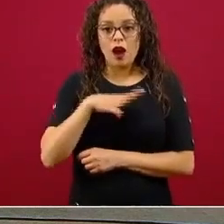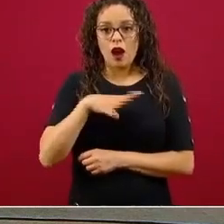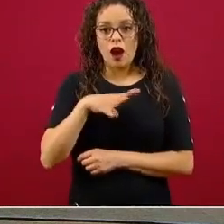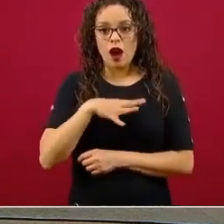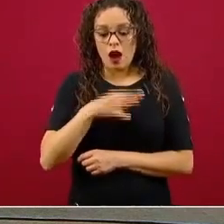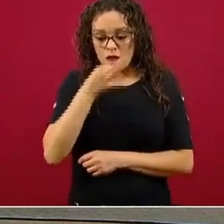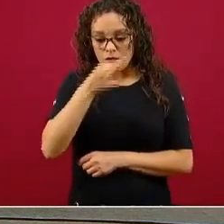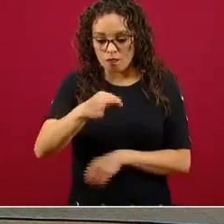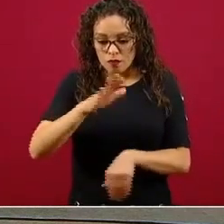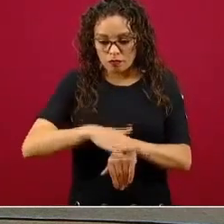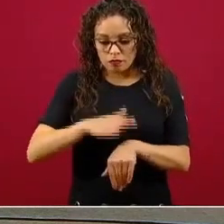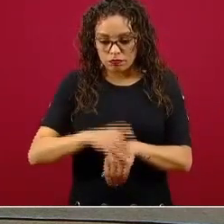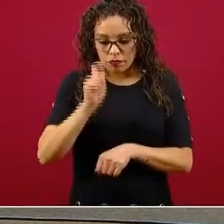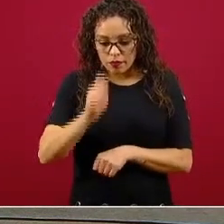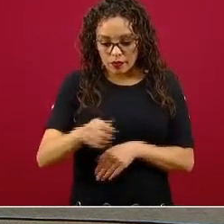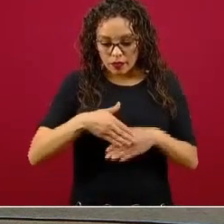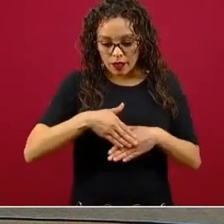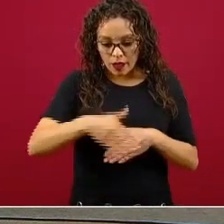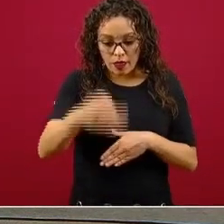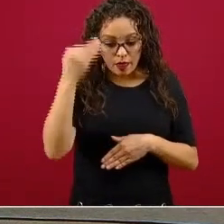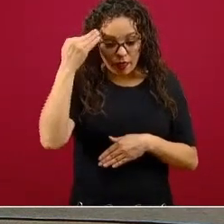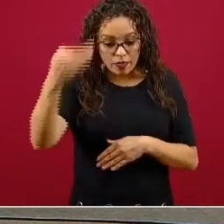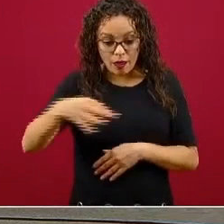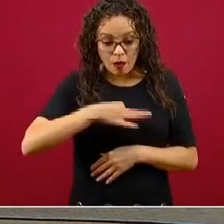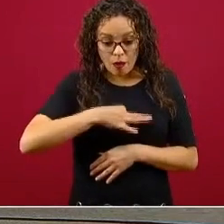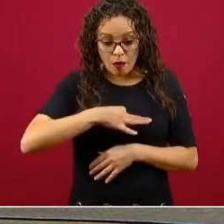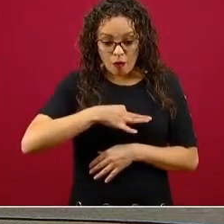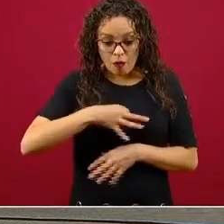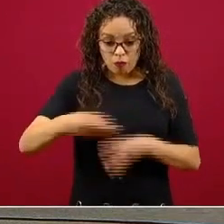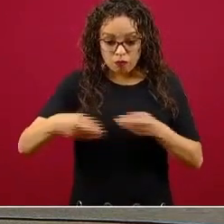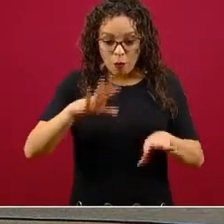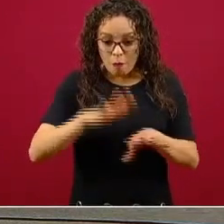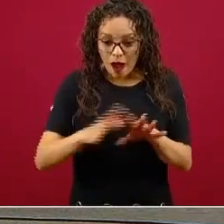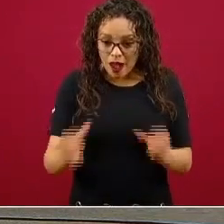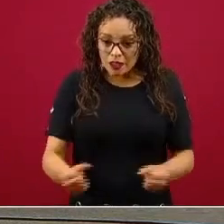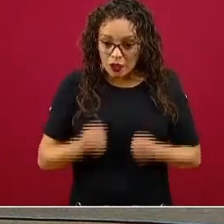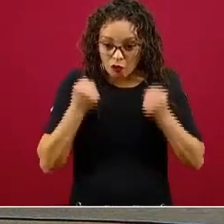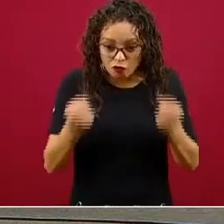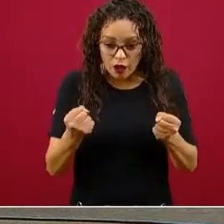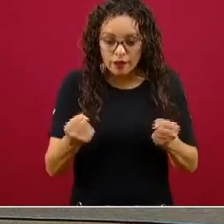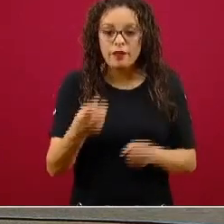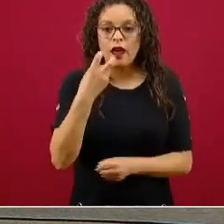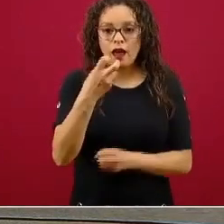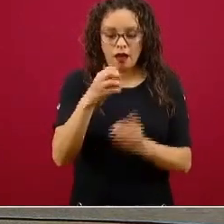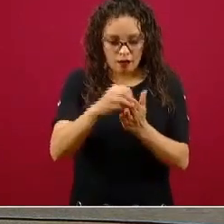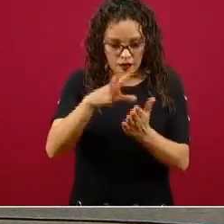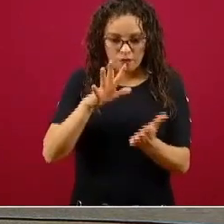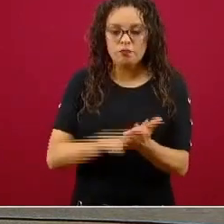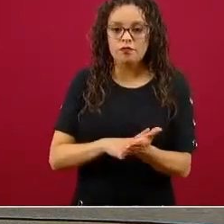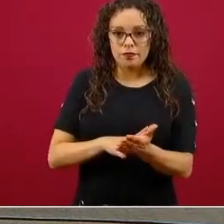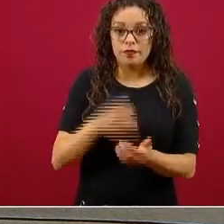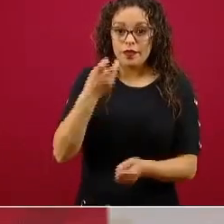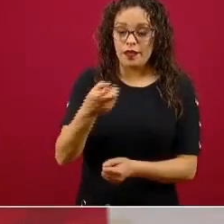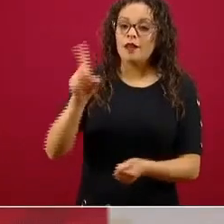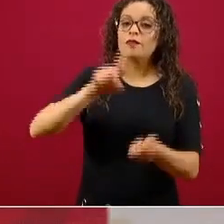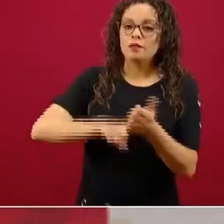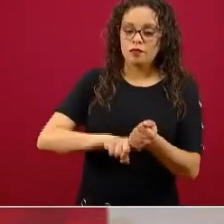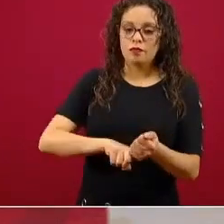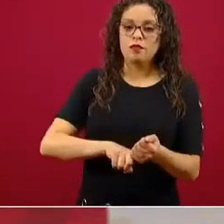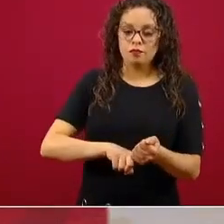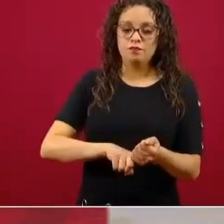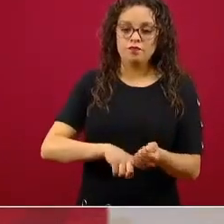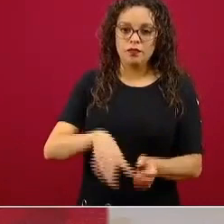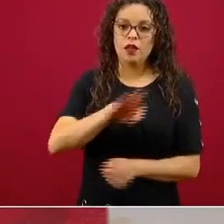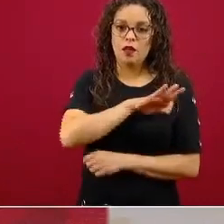periodo epidémico más intenso, y esto puede en todo caso retrasar el momento de decir pasemos